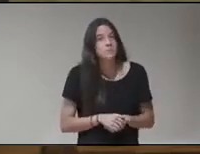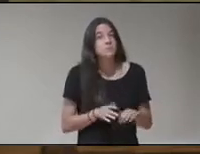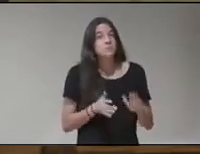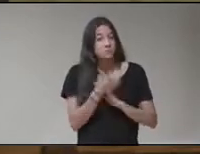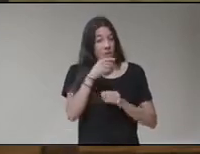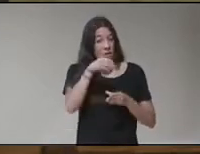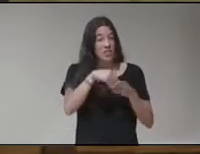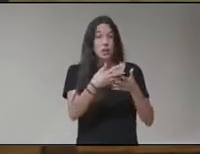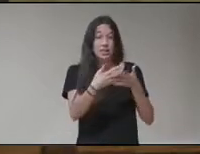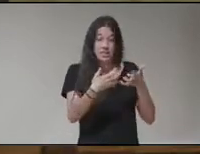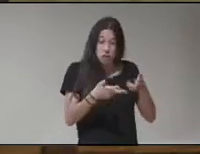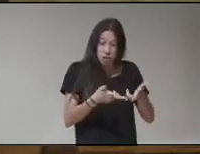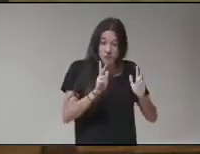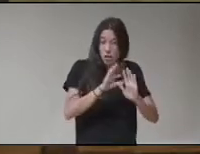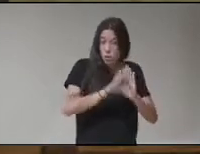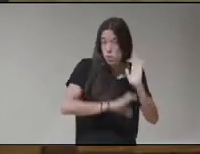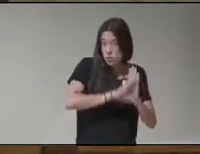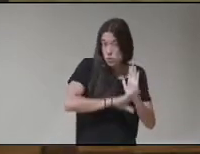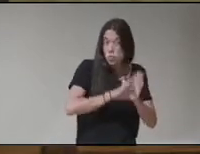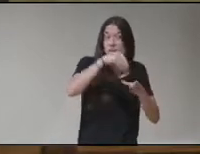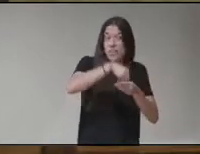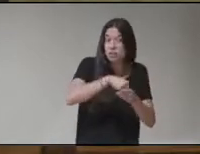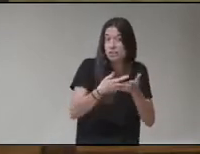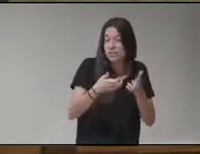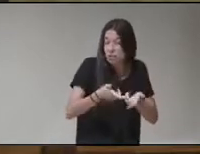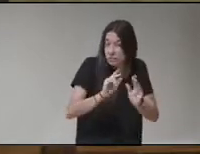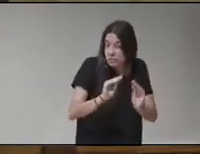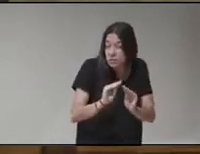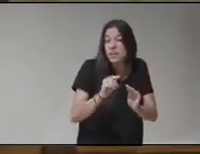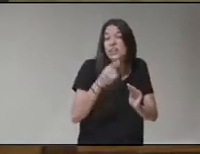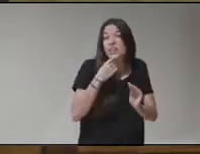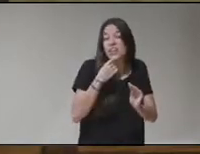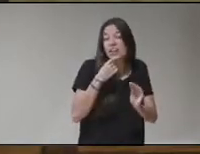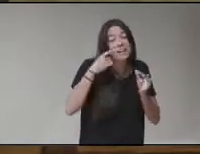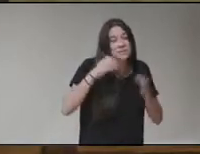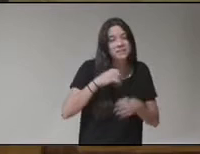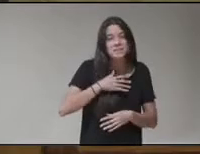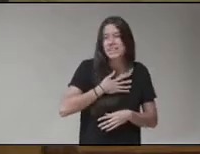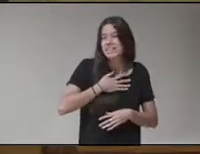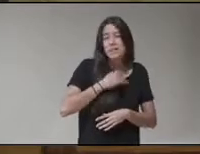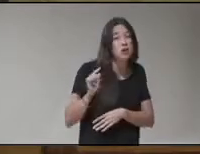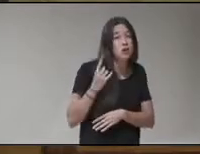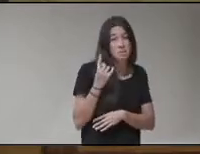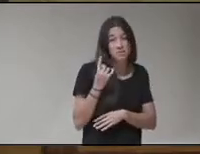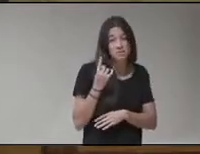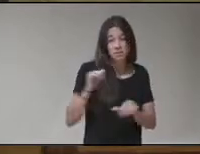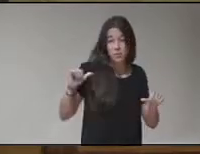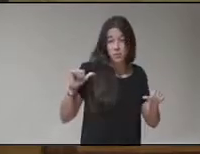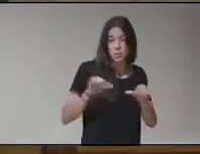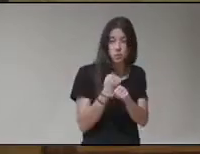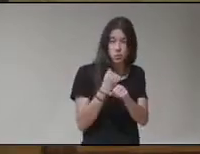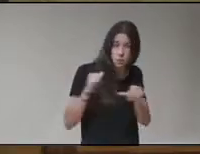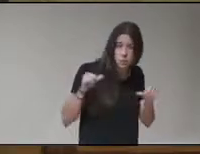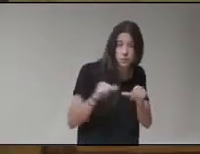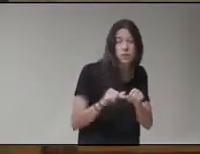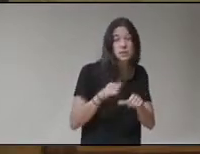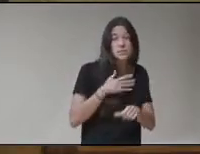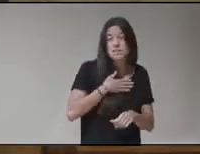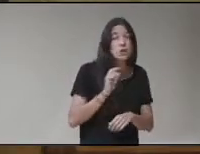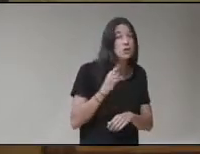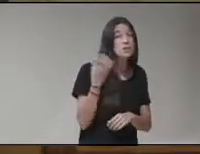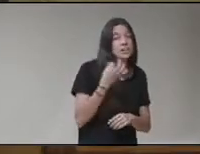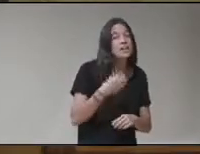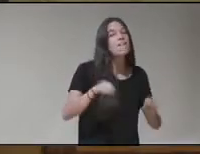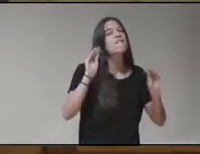del currículum decía que lo que más le satisfacía, digamos, de toda su trayectoria es el haber formado a más